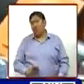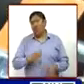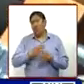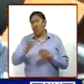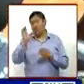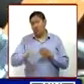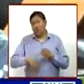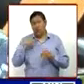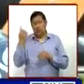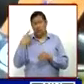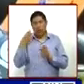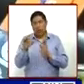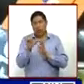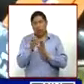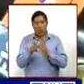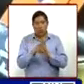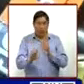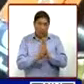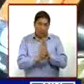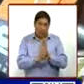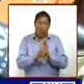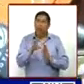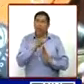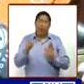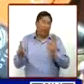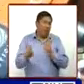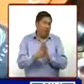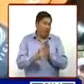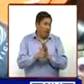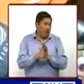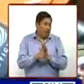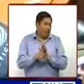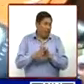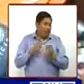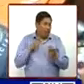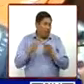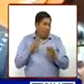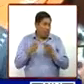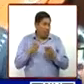siempre con la Constitución Política del Estado y las leyes. La ley del órgano electoral establece la...